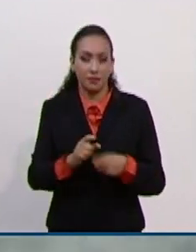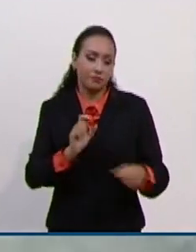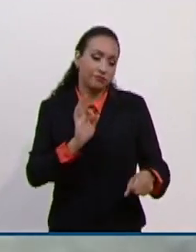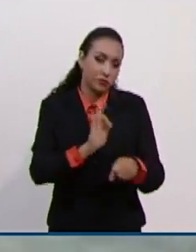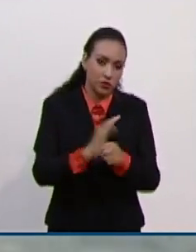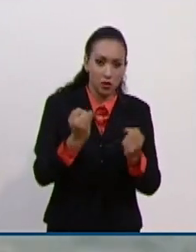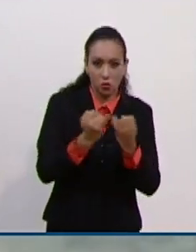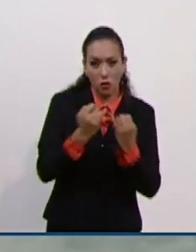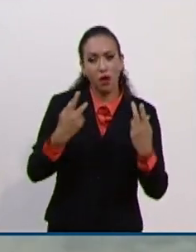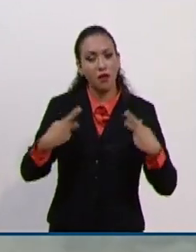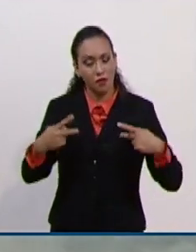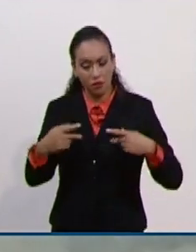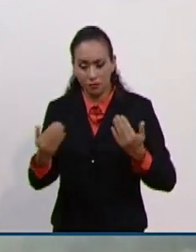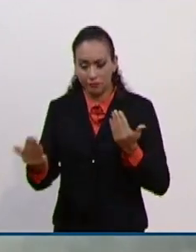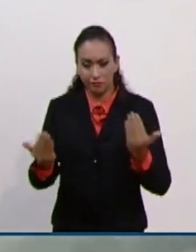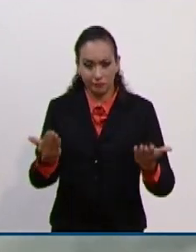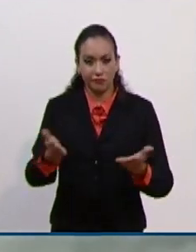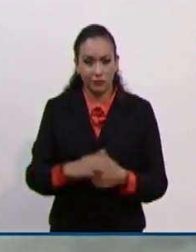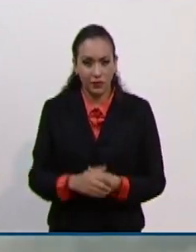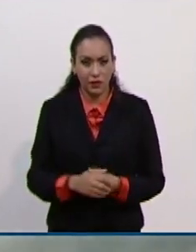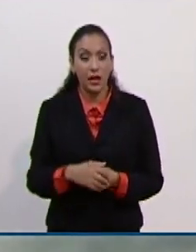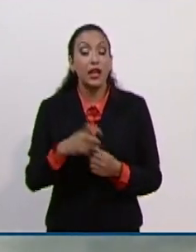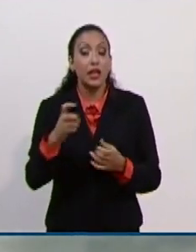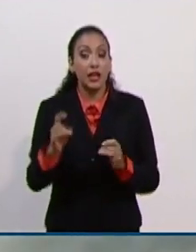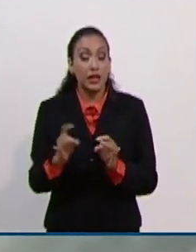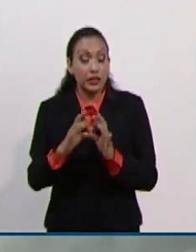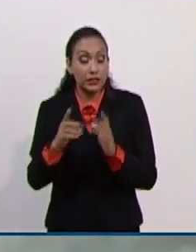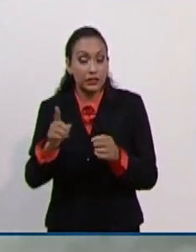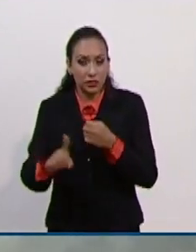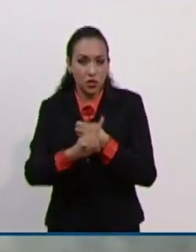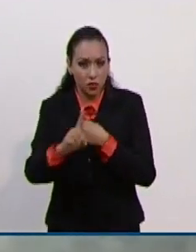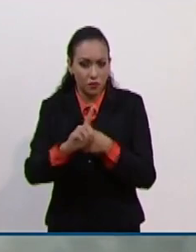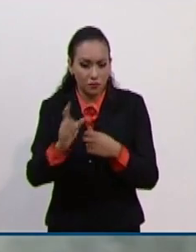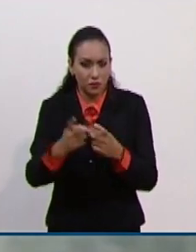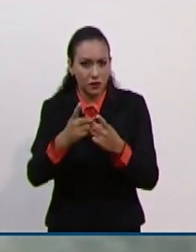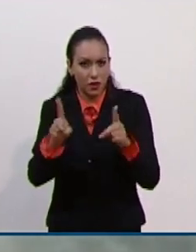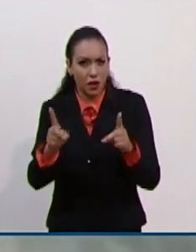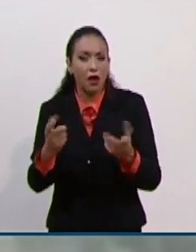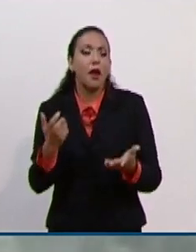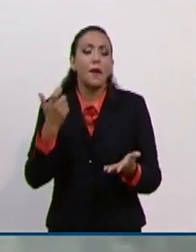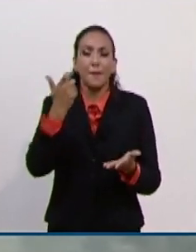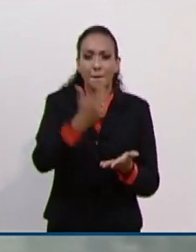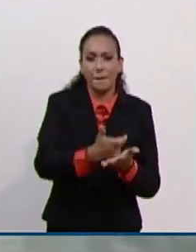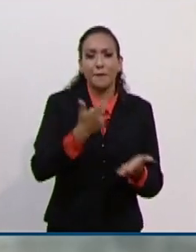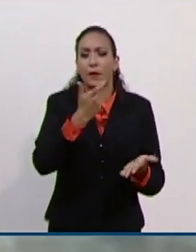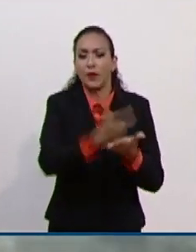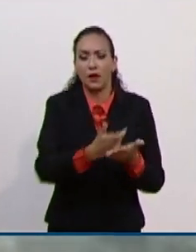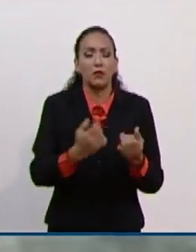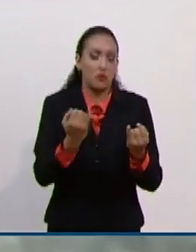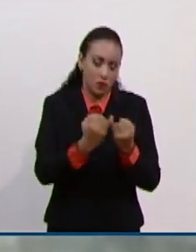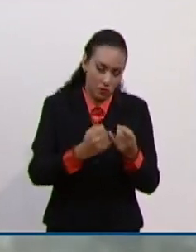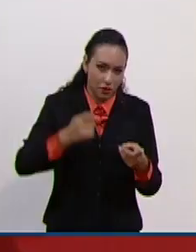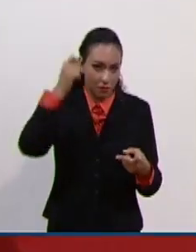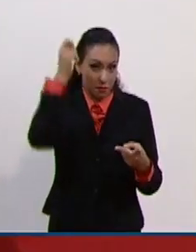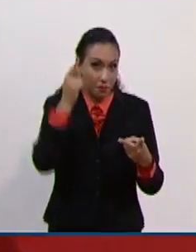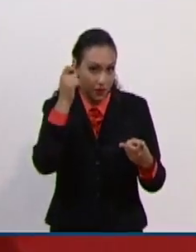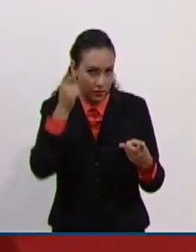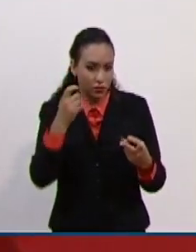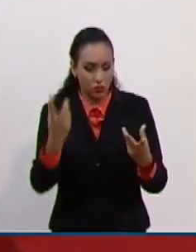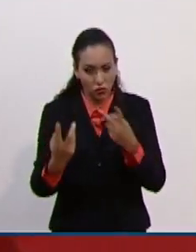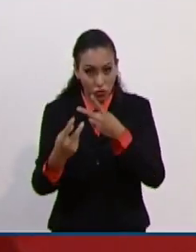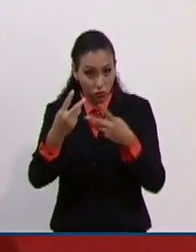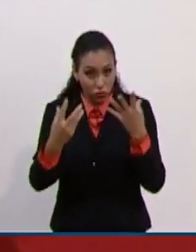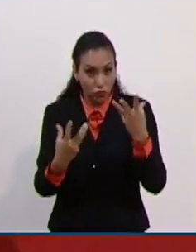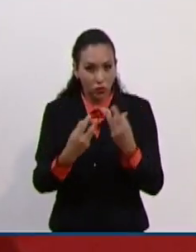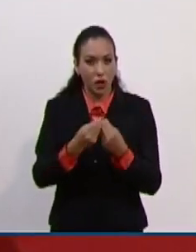la indemnización para resarcir el perjuicio económico ocasionado. Si bien tanto la compensación como la pensión alimentaria complementaria